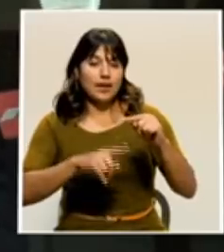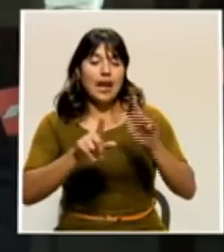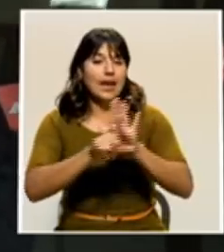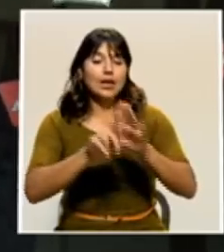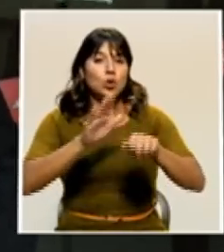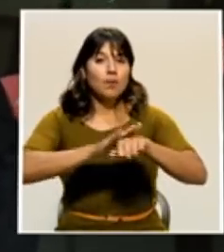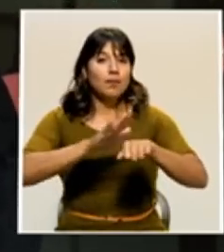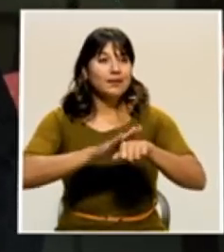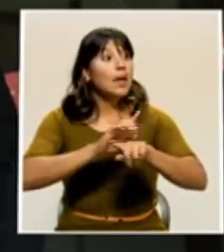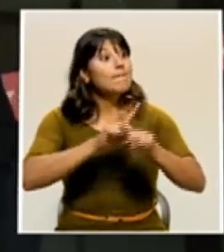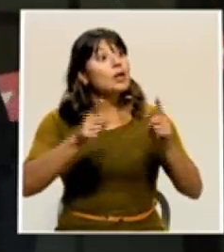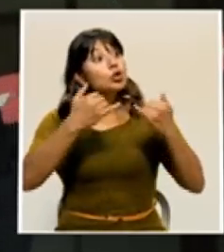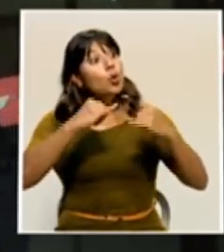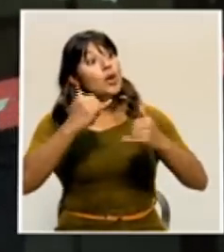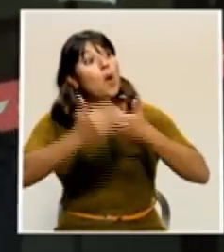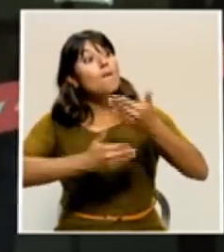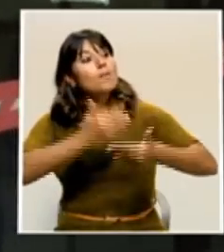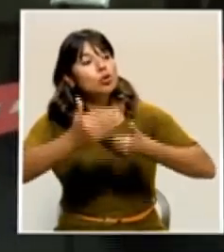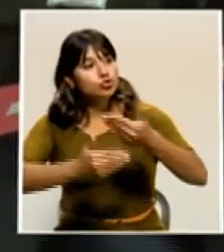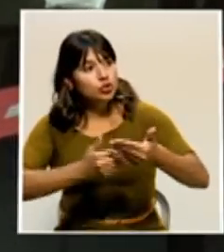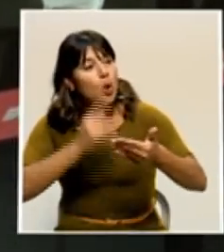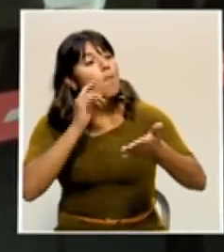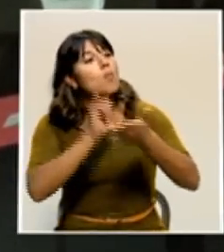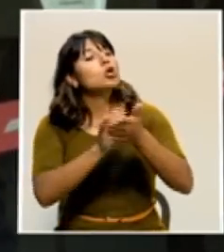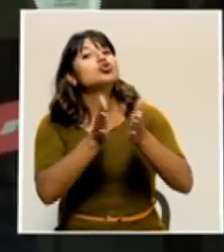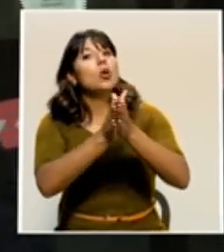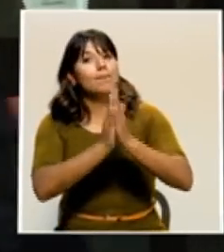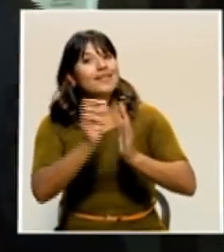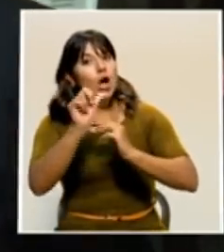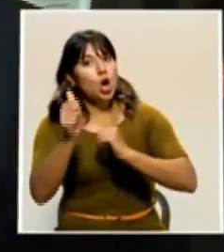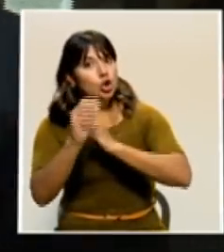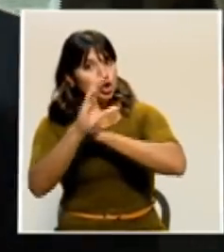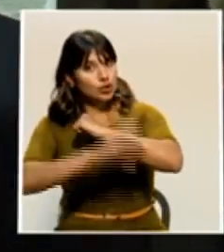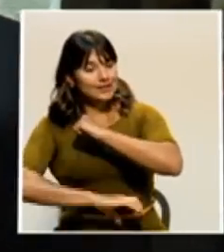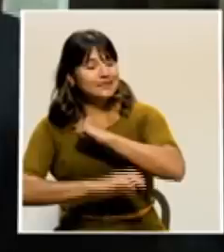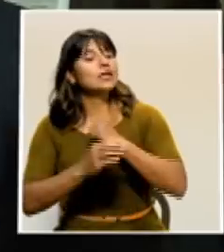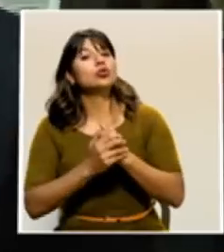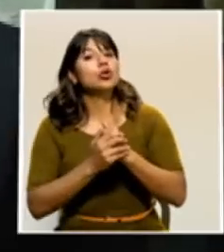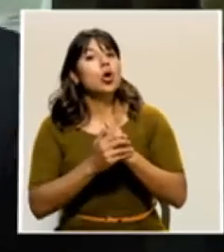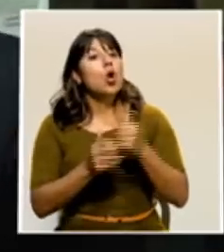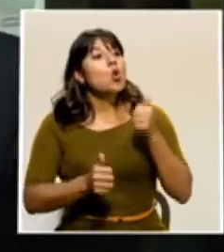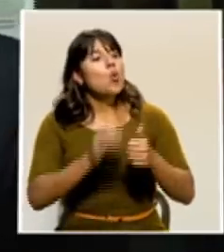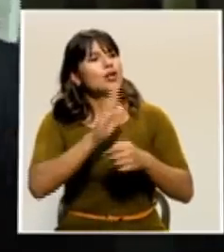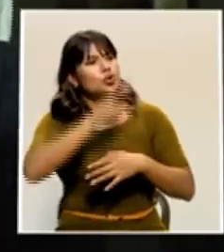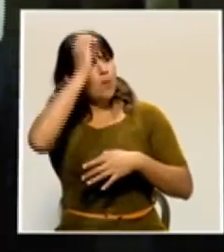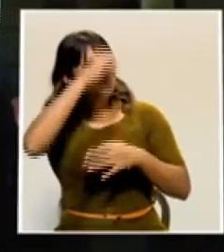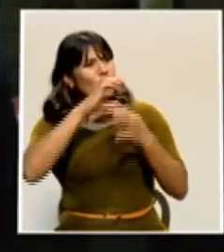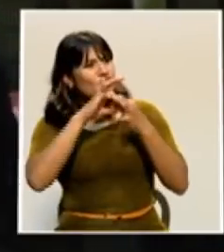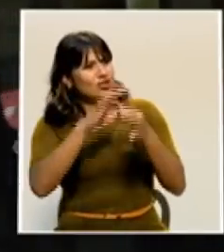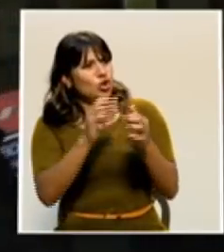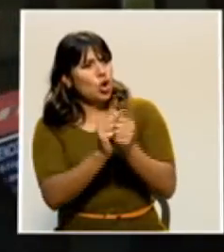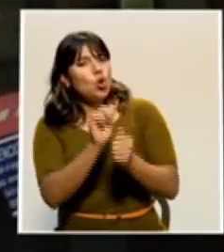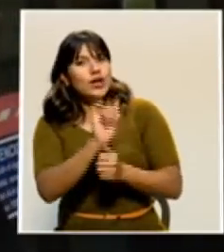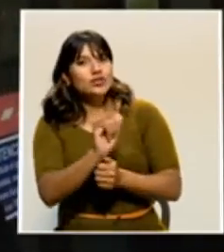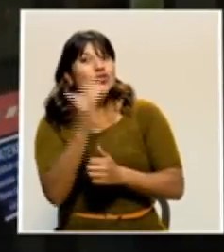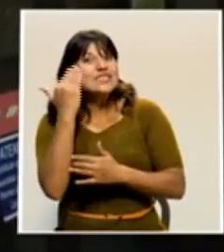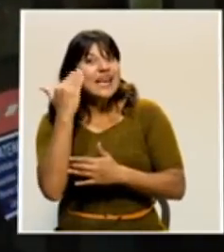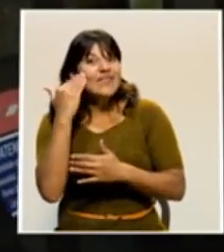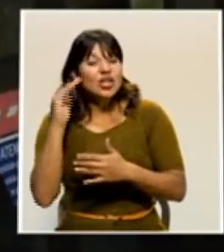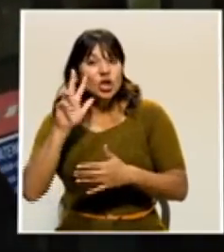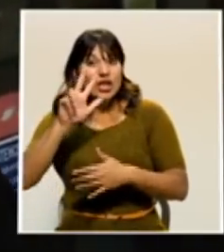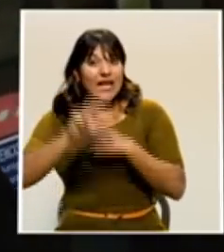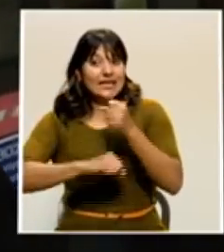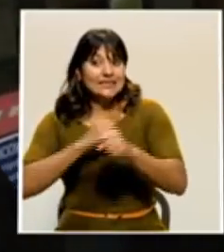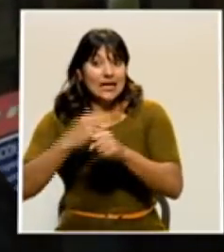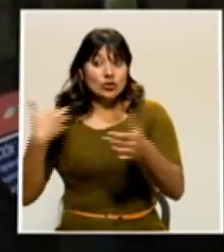procesal y por eso solicitan este tipo de medidas cautelares que hoy les están solicitando. ¿Cuál es la posición suya al respecto, teniendo en cuenta que hace 3 años